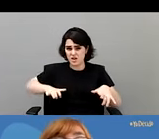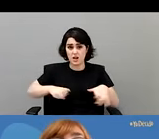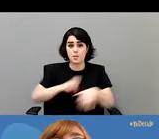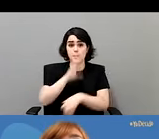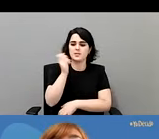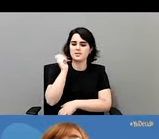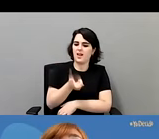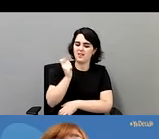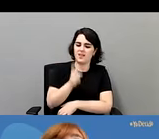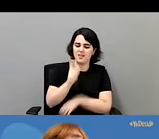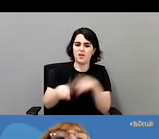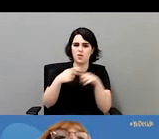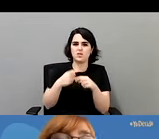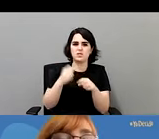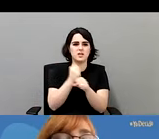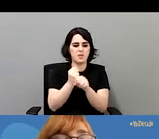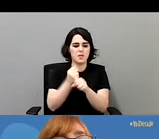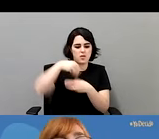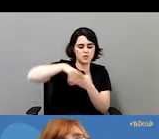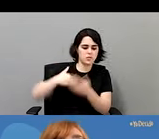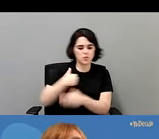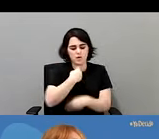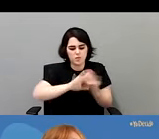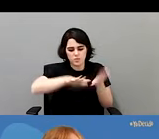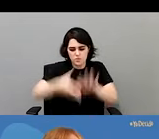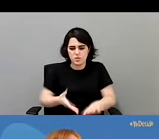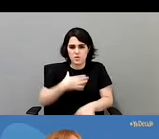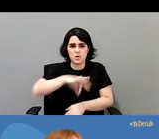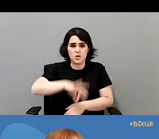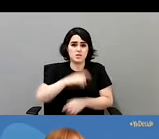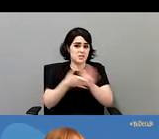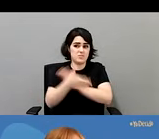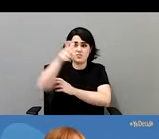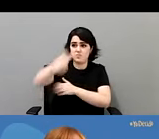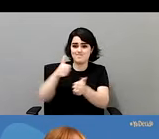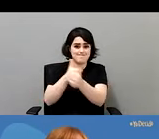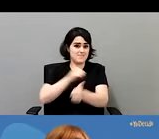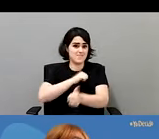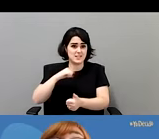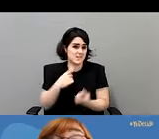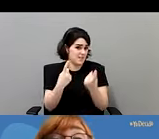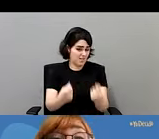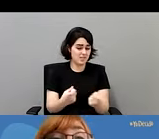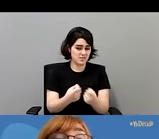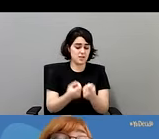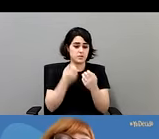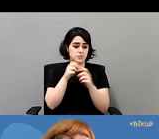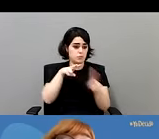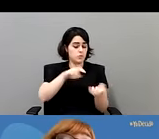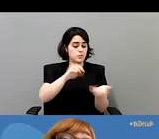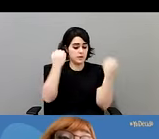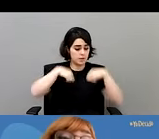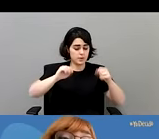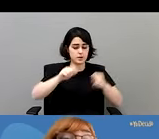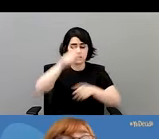veces para desarrollar un puesto de trabajo se necesita asistencia personal. Entonces, en la práctica, la